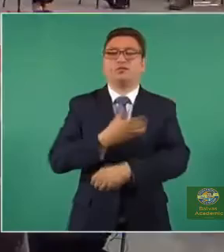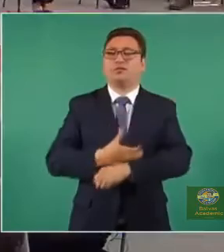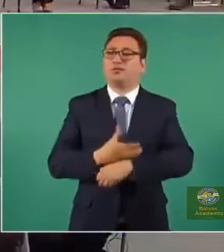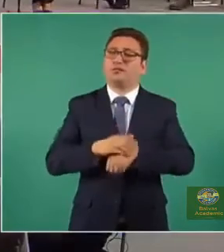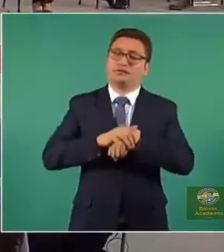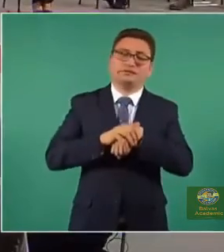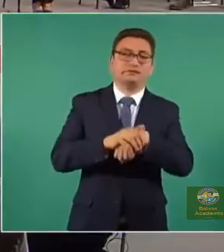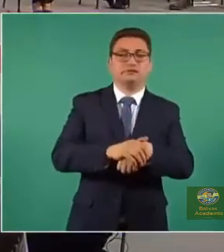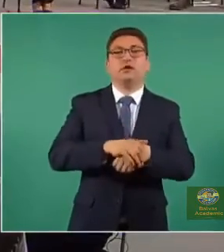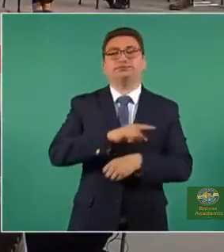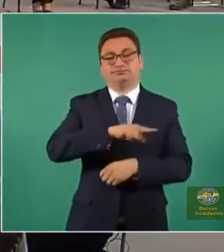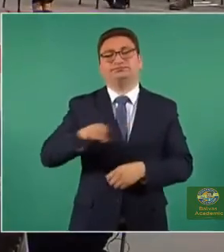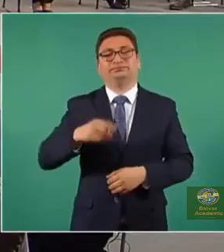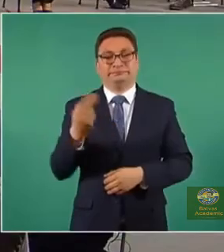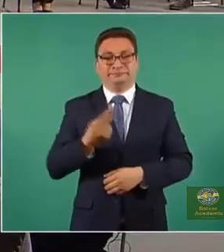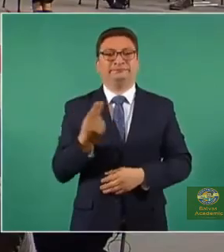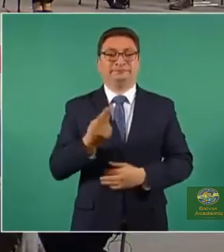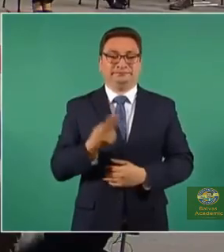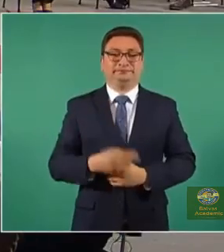compañeros y lo necesitan.